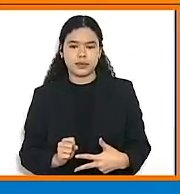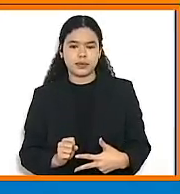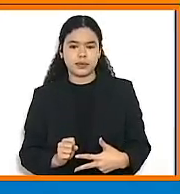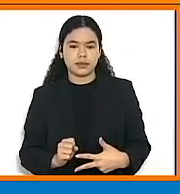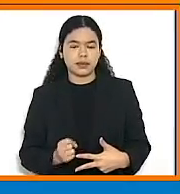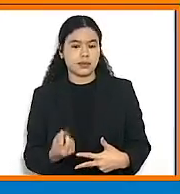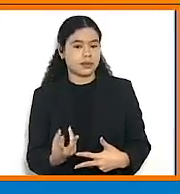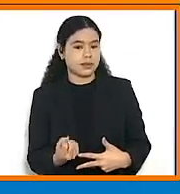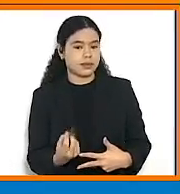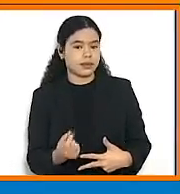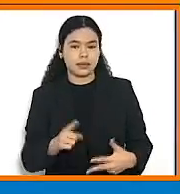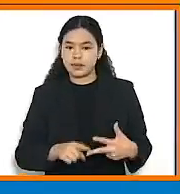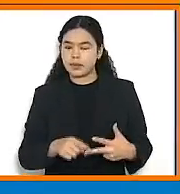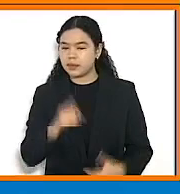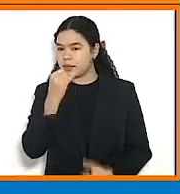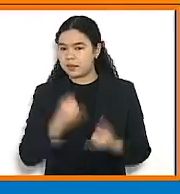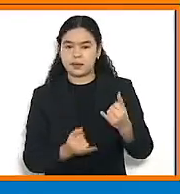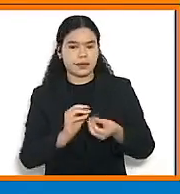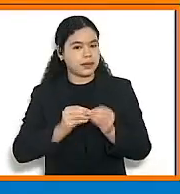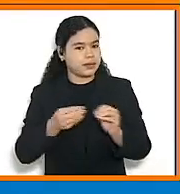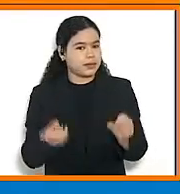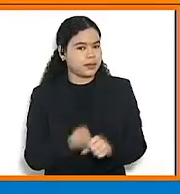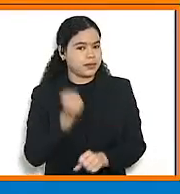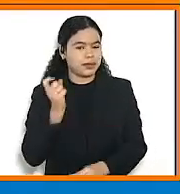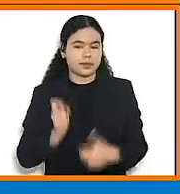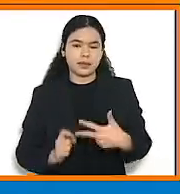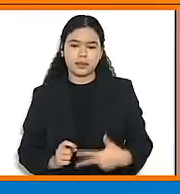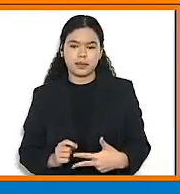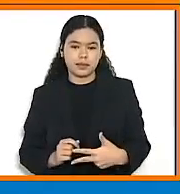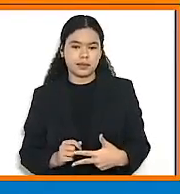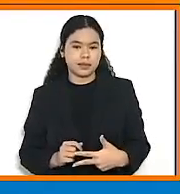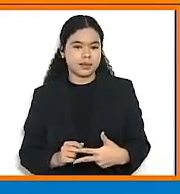El 12 y tu tercer y último número ganador es